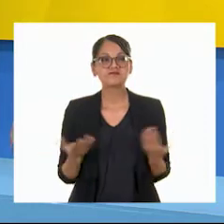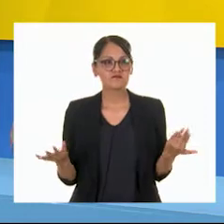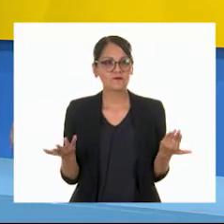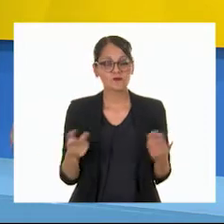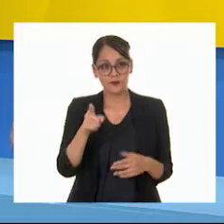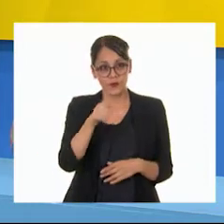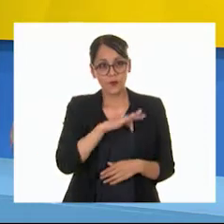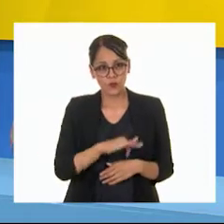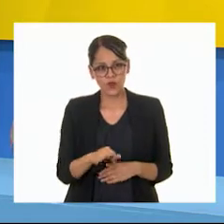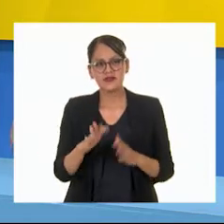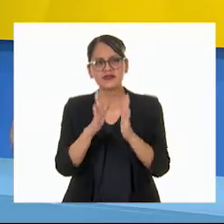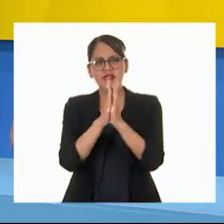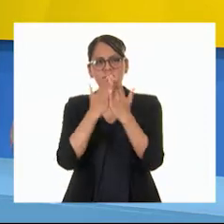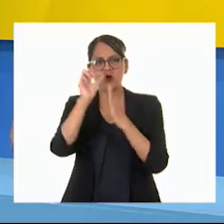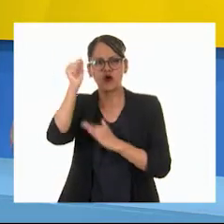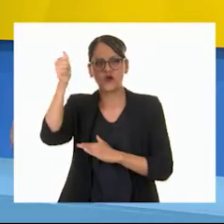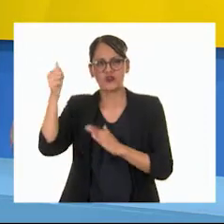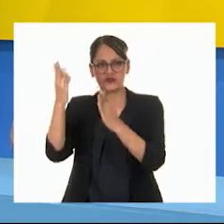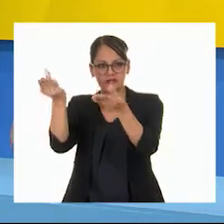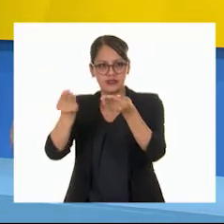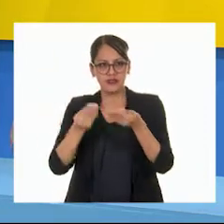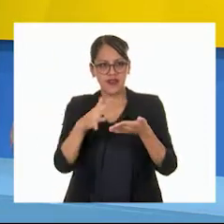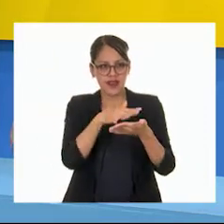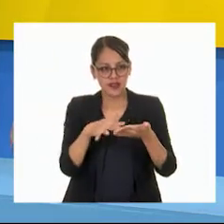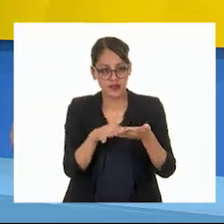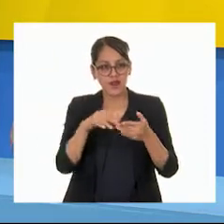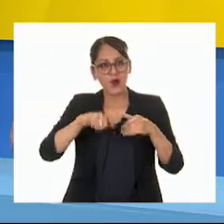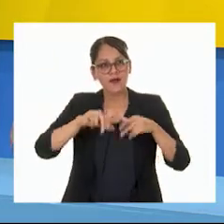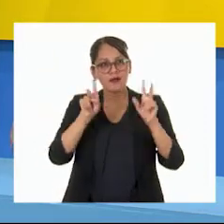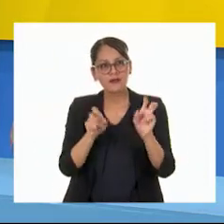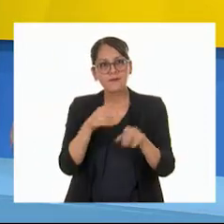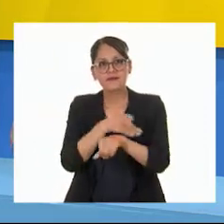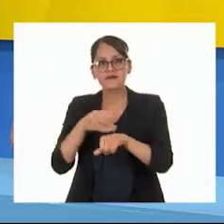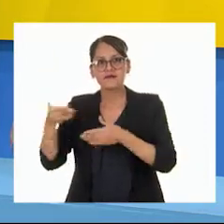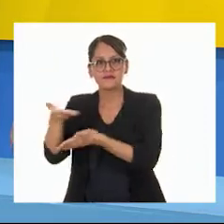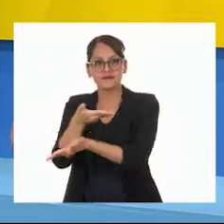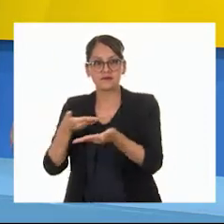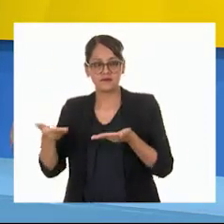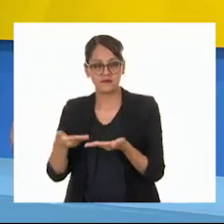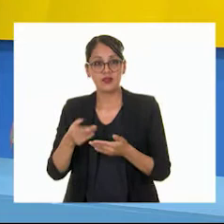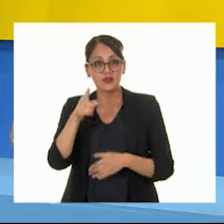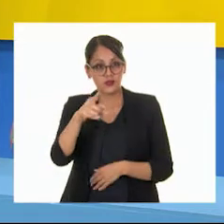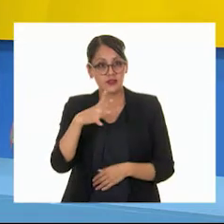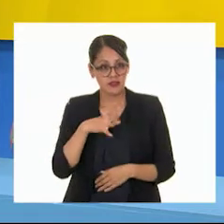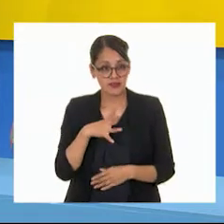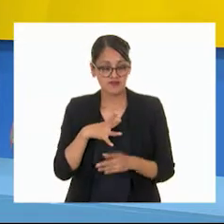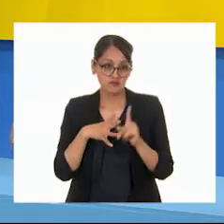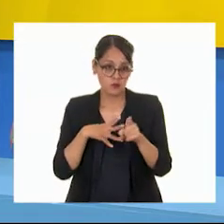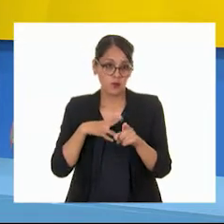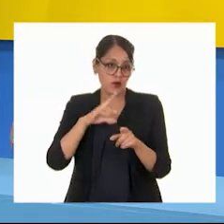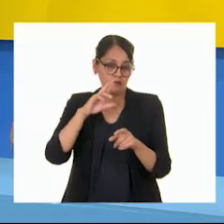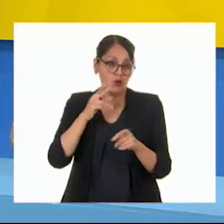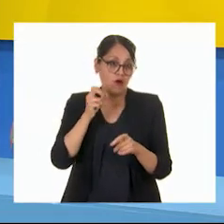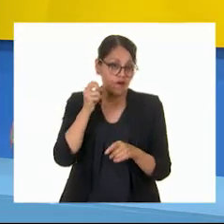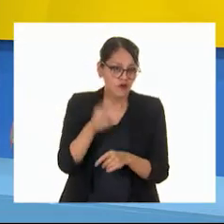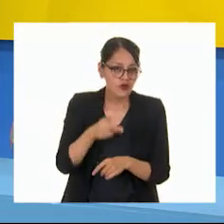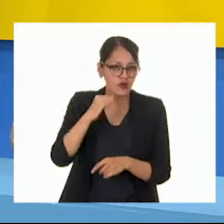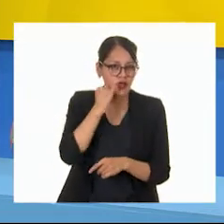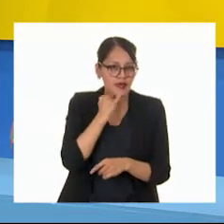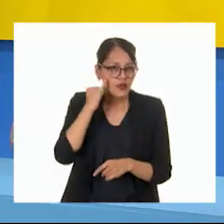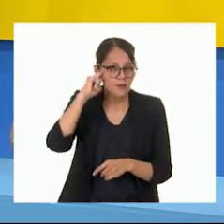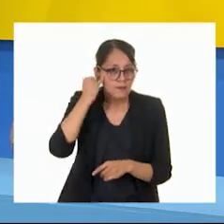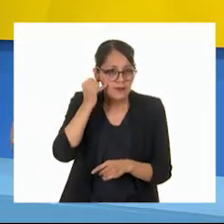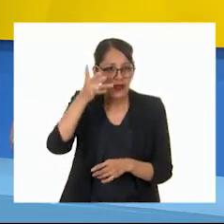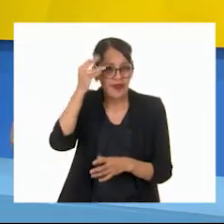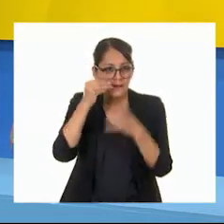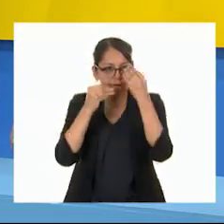es posible, consulta otros libros y comenta el tema de hoy con tu familia. Si tienes la fortuna de hablar una lengua indígena, aprovecha